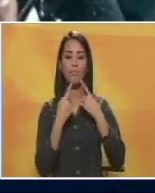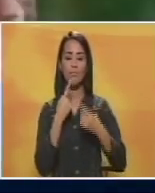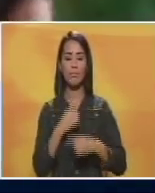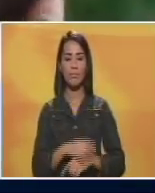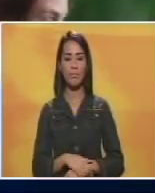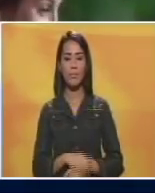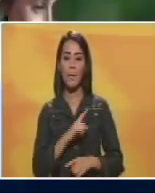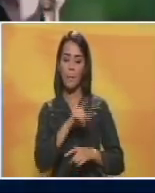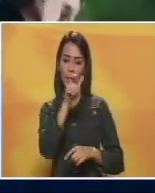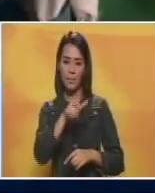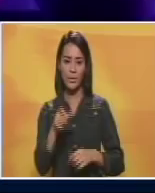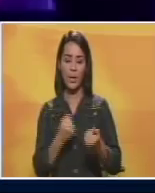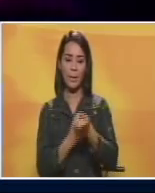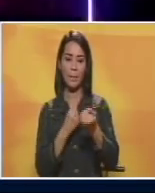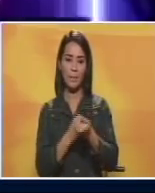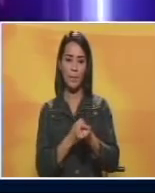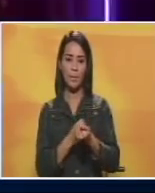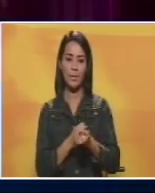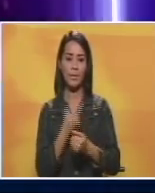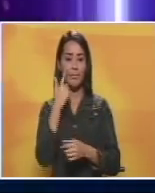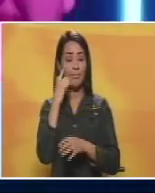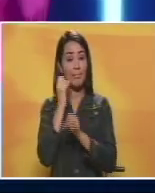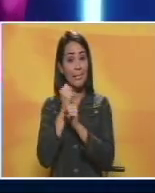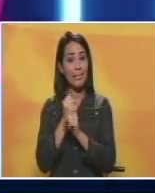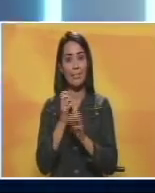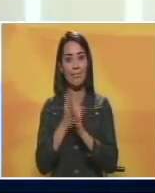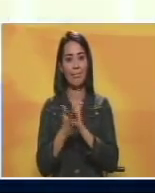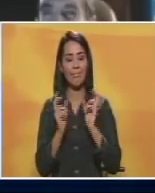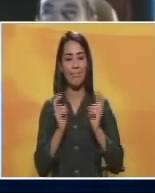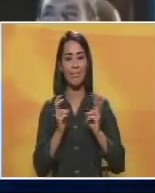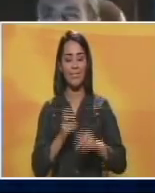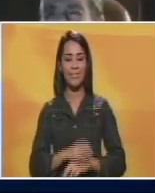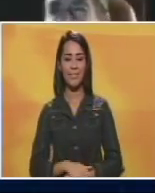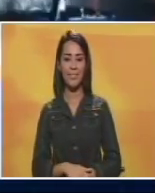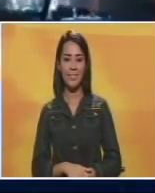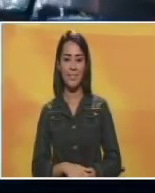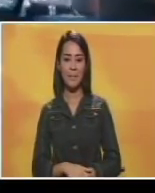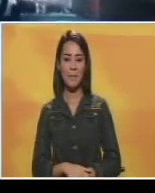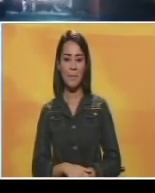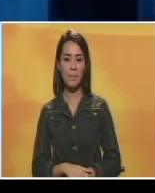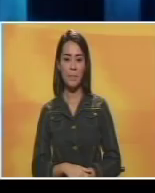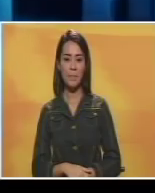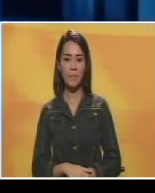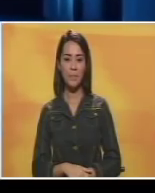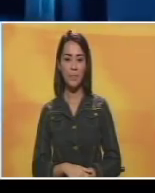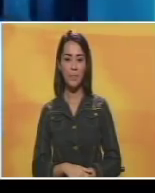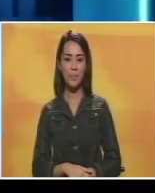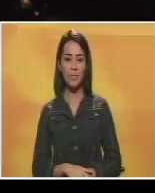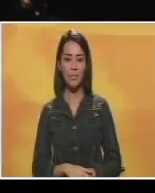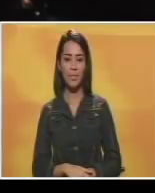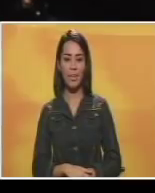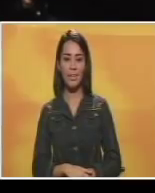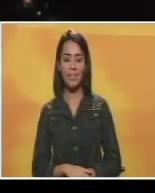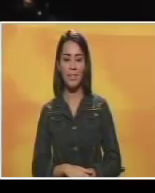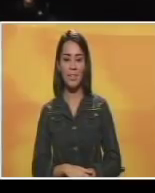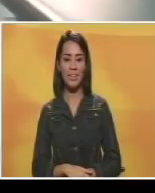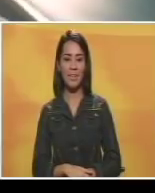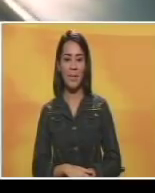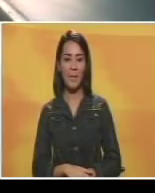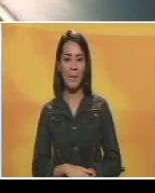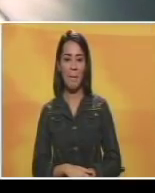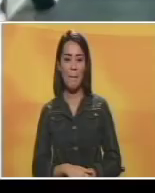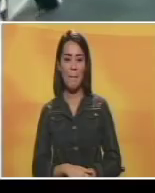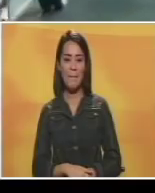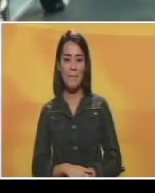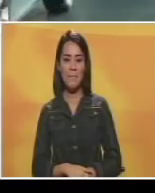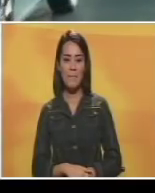por parte de sus seguidores, todos a la espera de este nuevo estreno. Sé que un día correré la suerte de